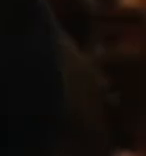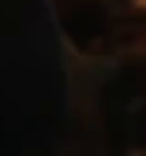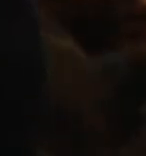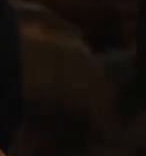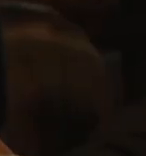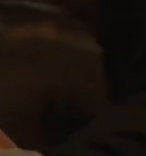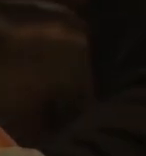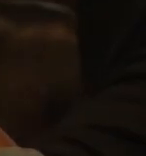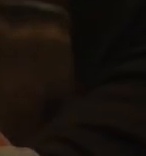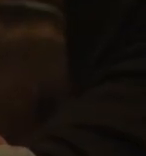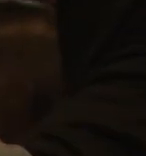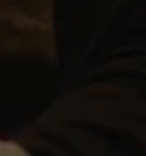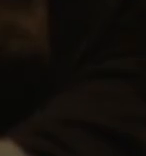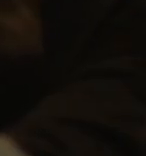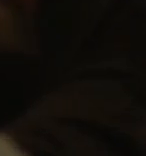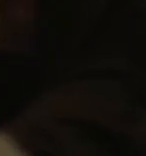¿Qué por qué?